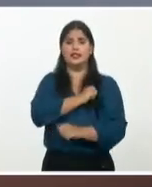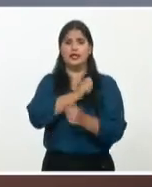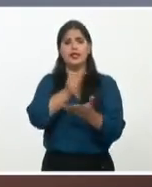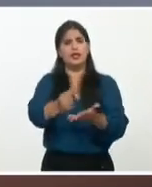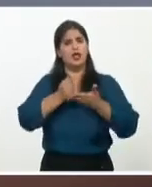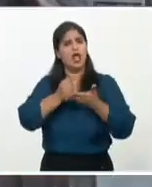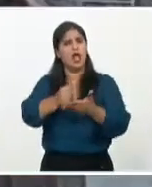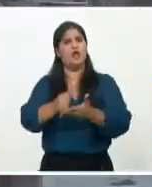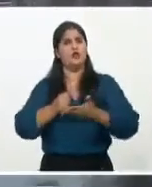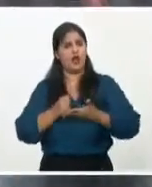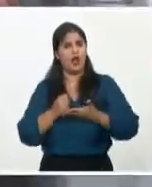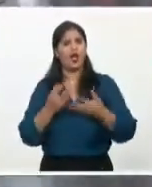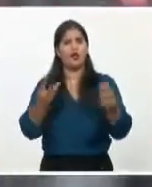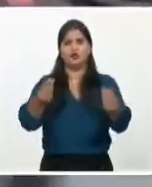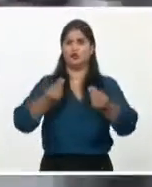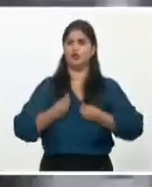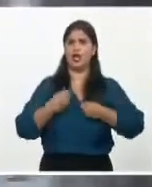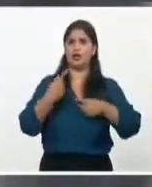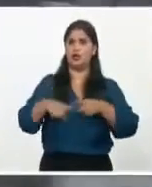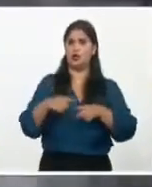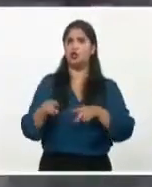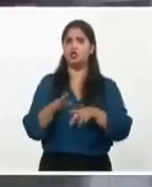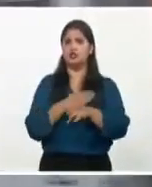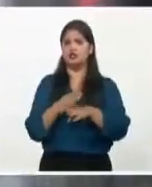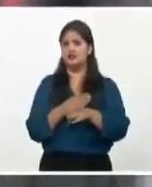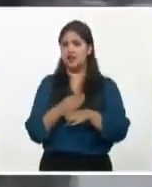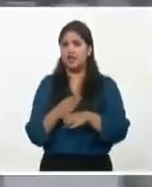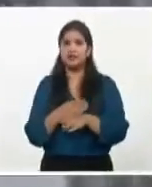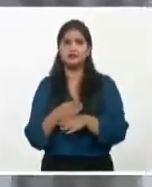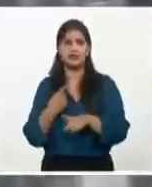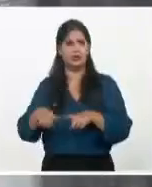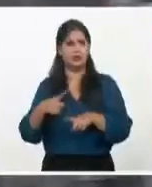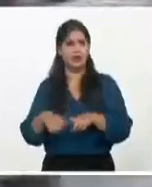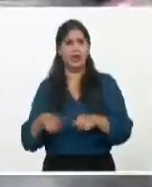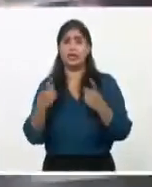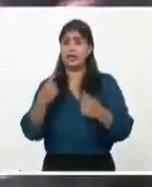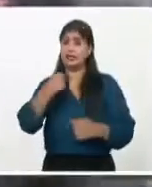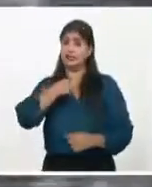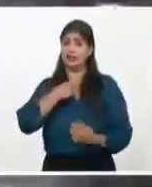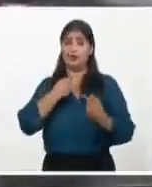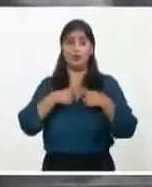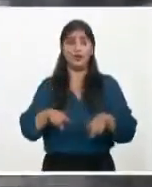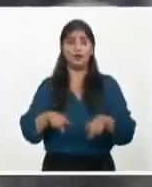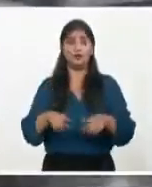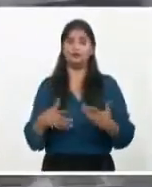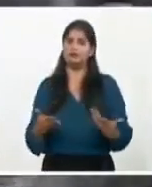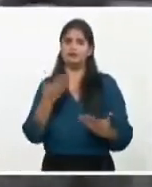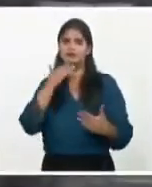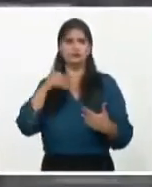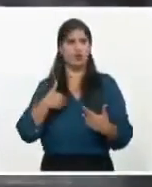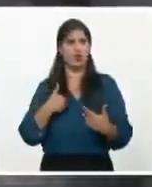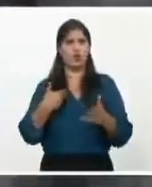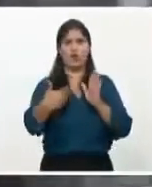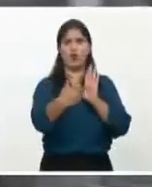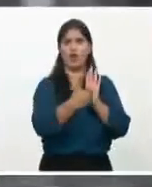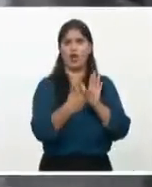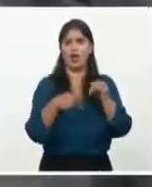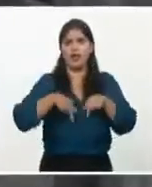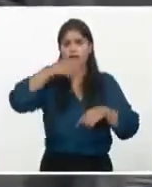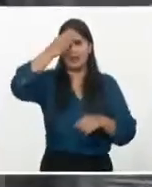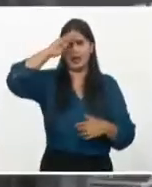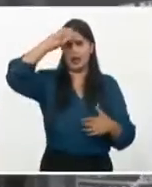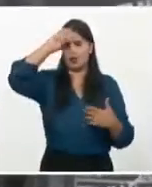minería, el escombreo y la capacidad de producción de H2S. Esto provocó una afectación en la capacidad de la planta de lixiviación y sulfuro. Y a pesar